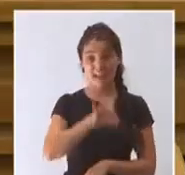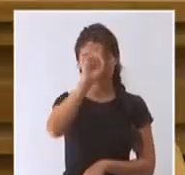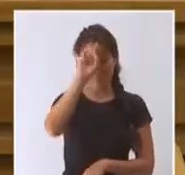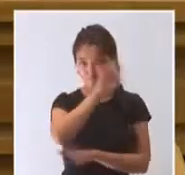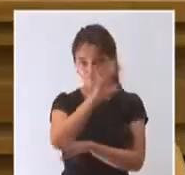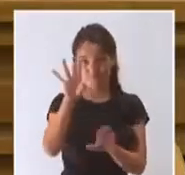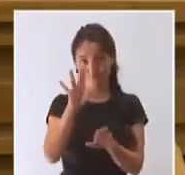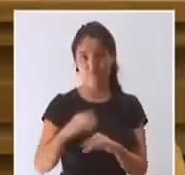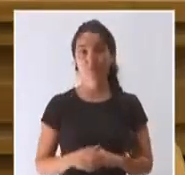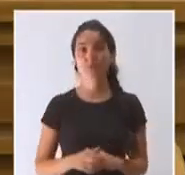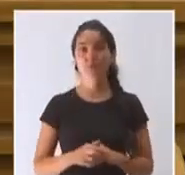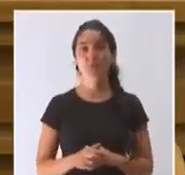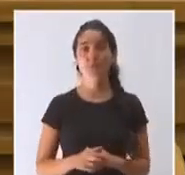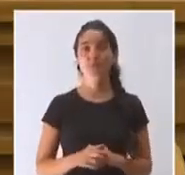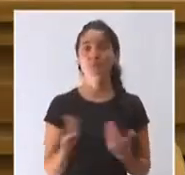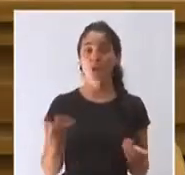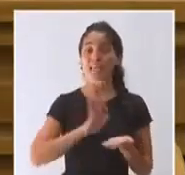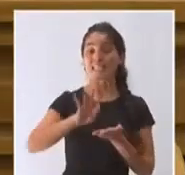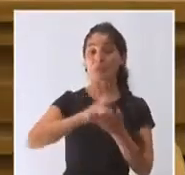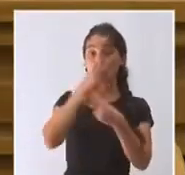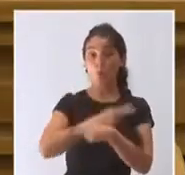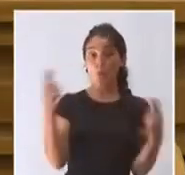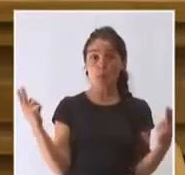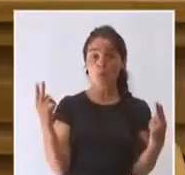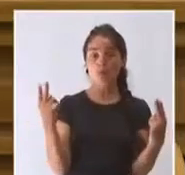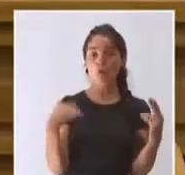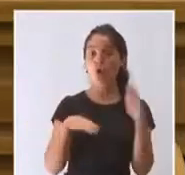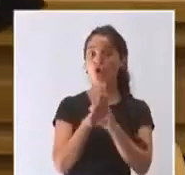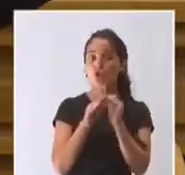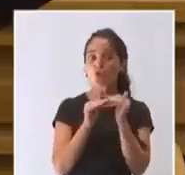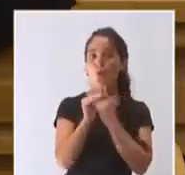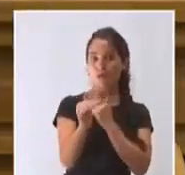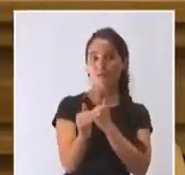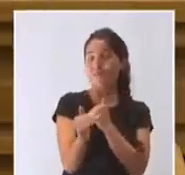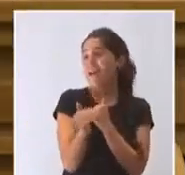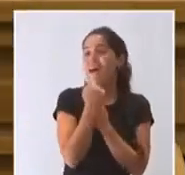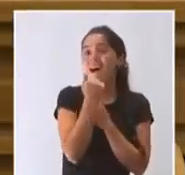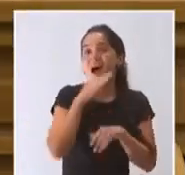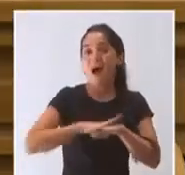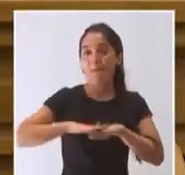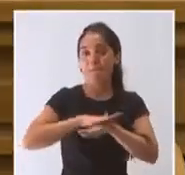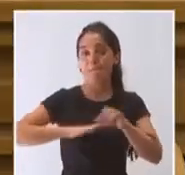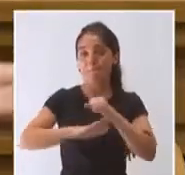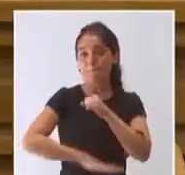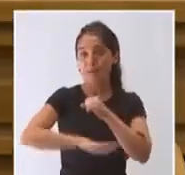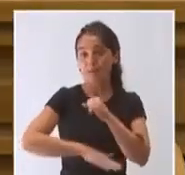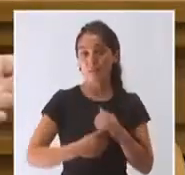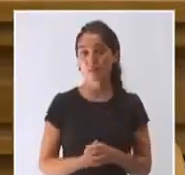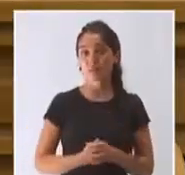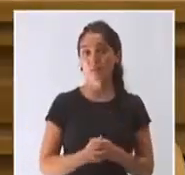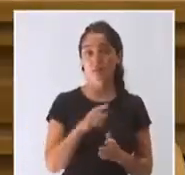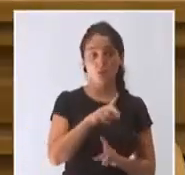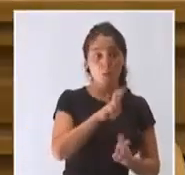increíbles de mantener los servicios públicos aquí es elemental vale muchísimo más que